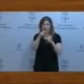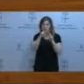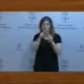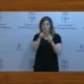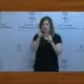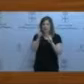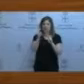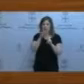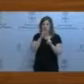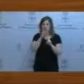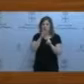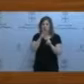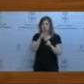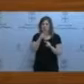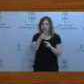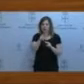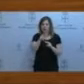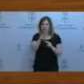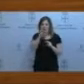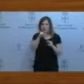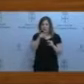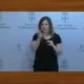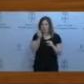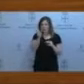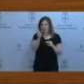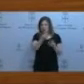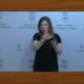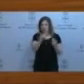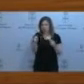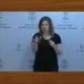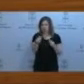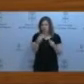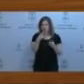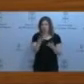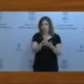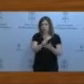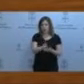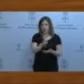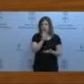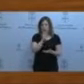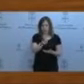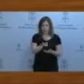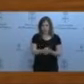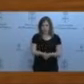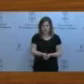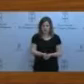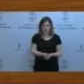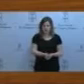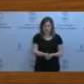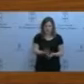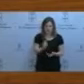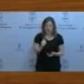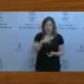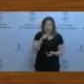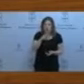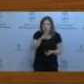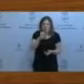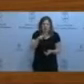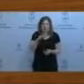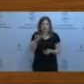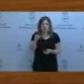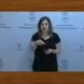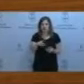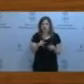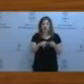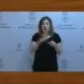no sé cuántos miles de euros, pero la casa no lo va a poner hasta que no le digan cómo se va a pagar, ya sea por leasing, por renting o por casting,